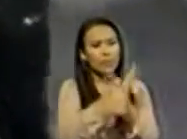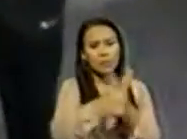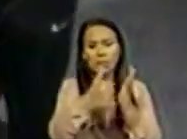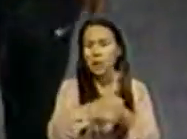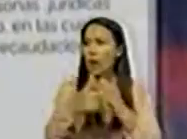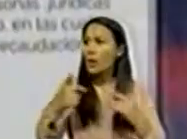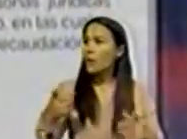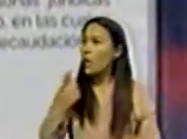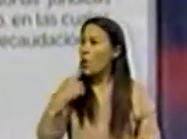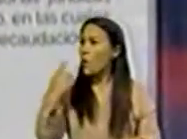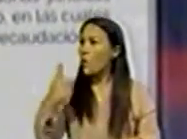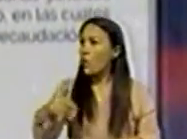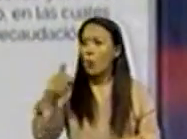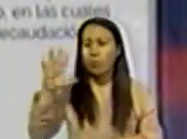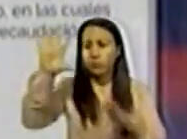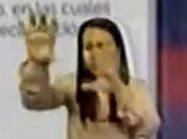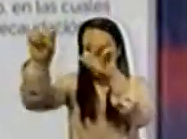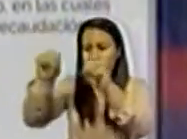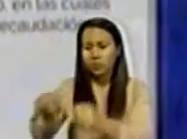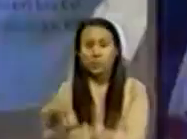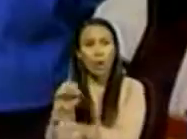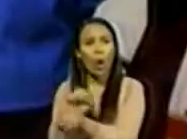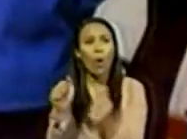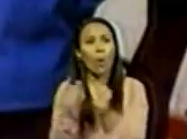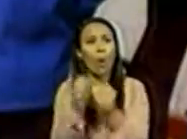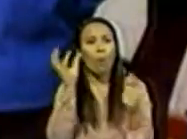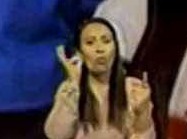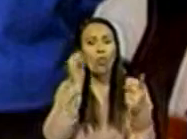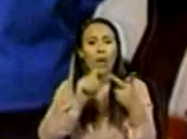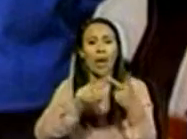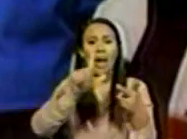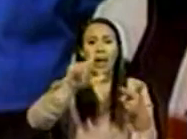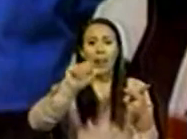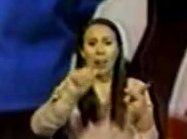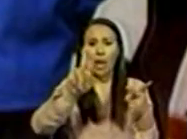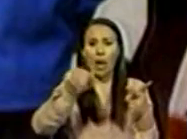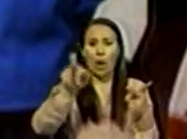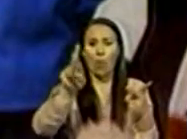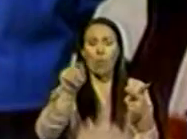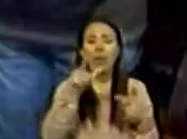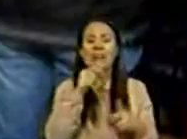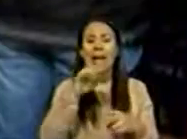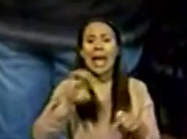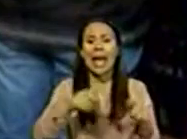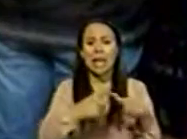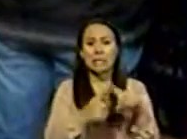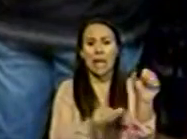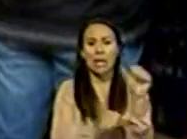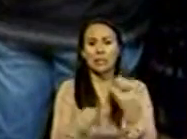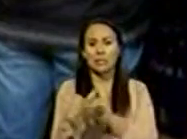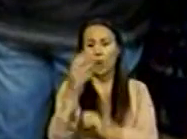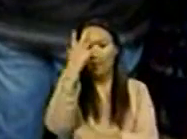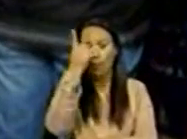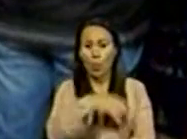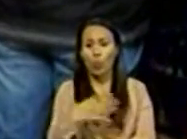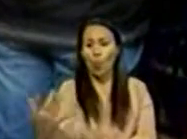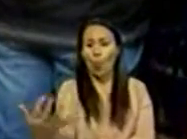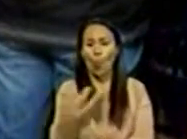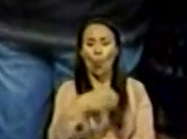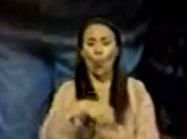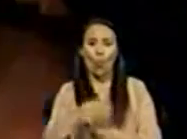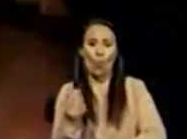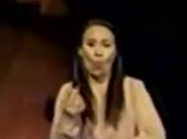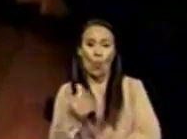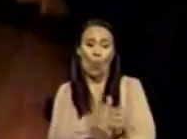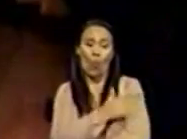pidió su prisión preventiva junto a Laura T., otra ex asesora. Las acusan de haber recaudado aportes de Odebrecht y